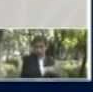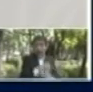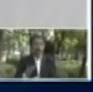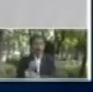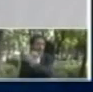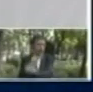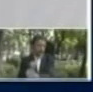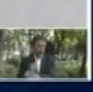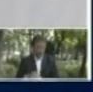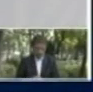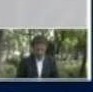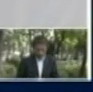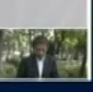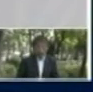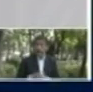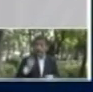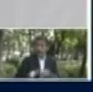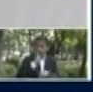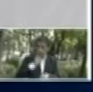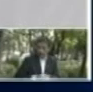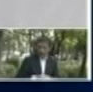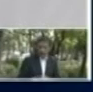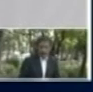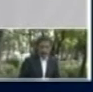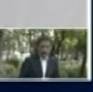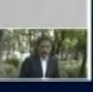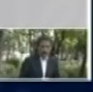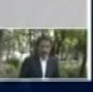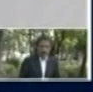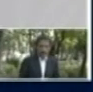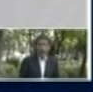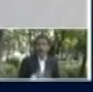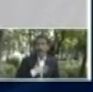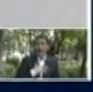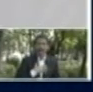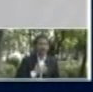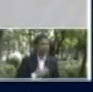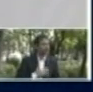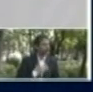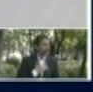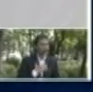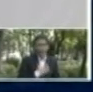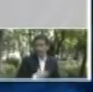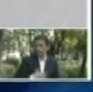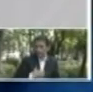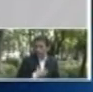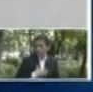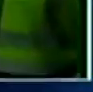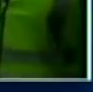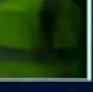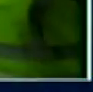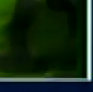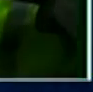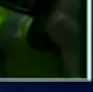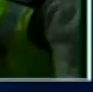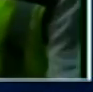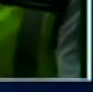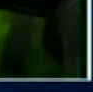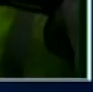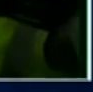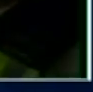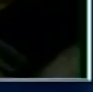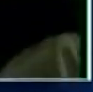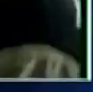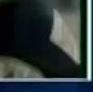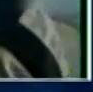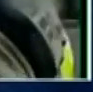Lozoya, si el destino de los recursos por alguna razón fue a dar a el partido, al candidato